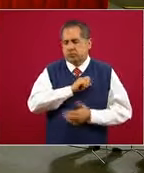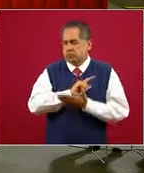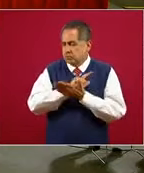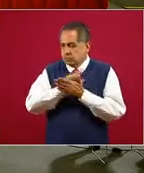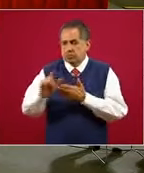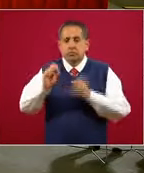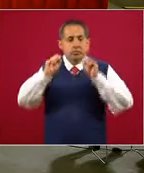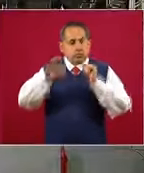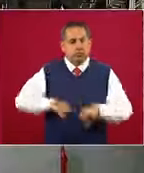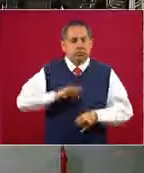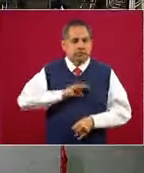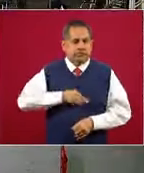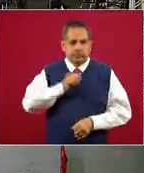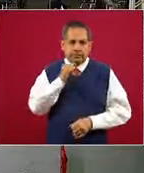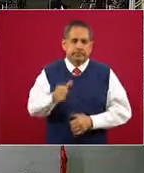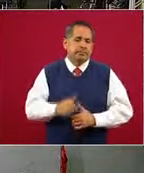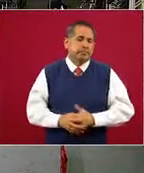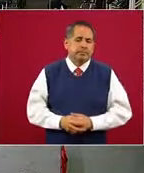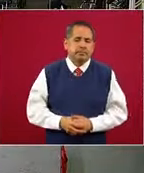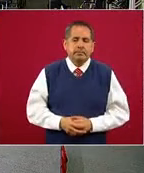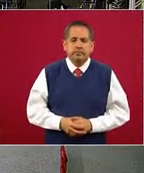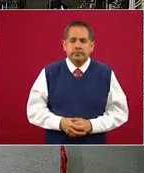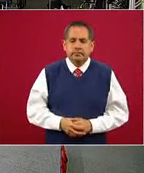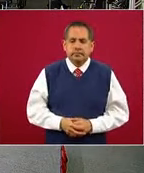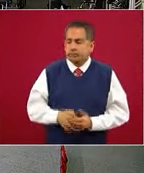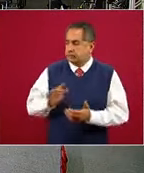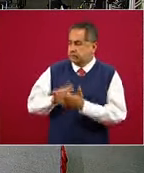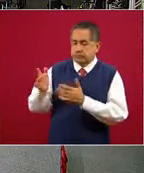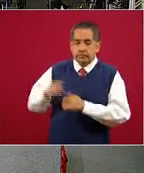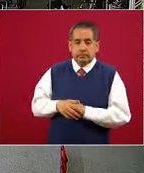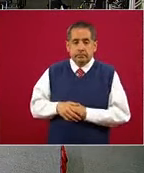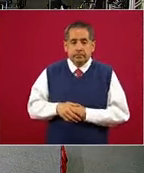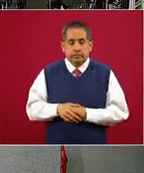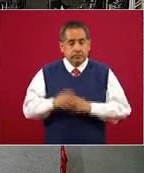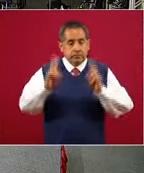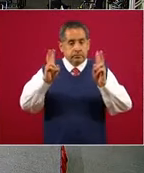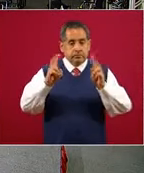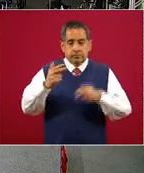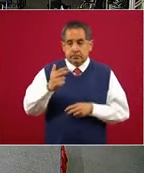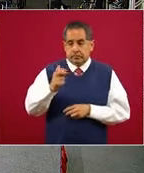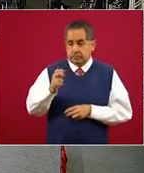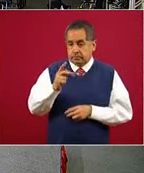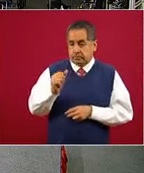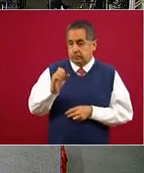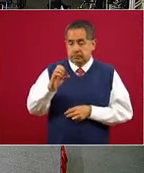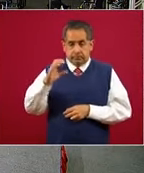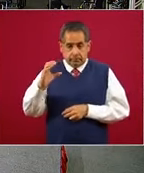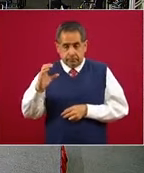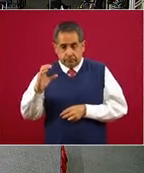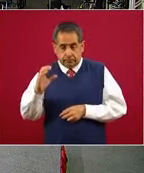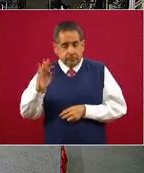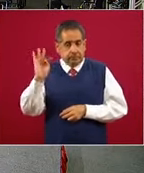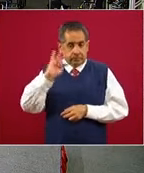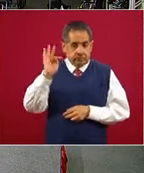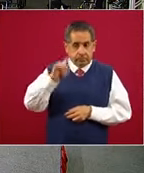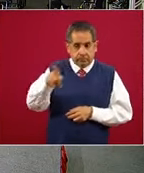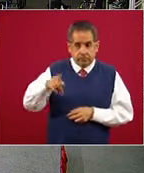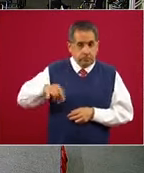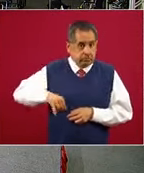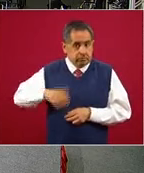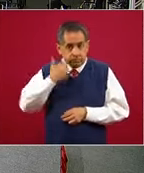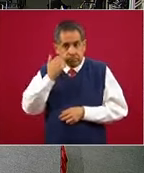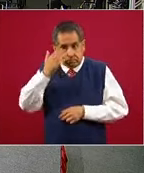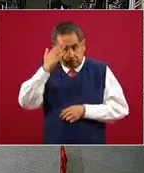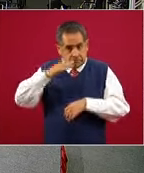infección. Muchas gracias, doctora. Antes de abandonar el tema de hepatitis C, aunque espero que haya interés y